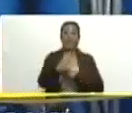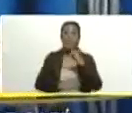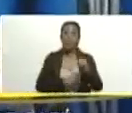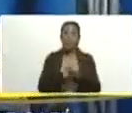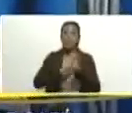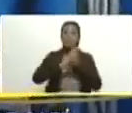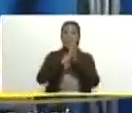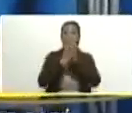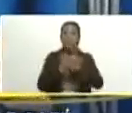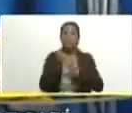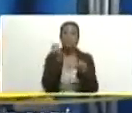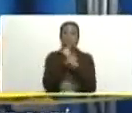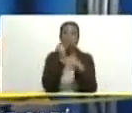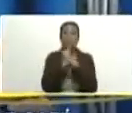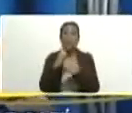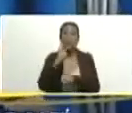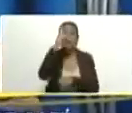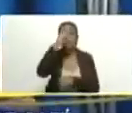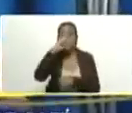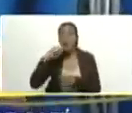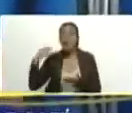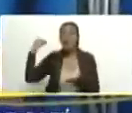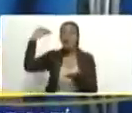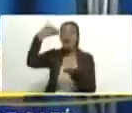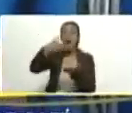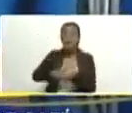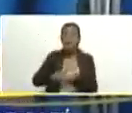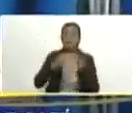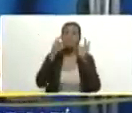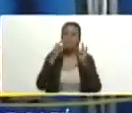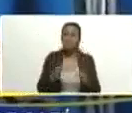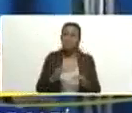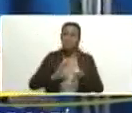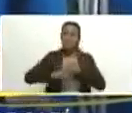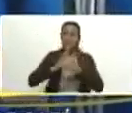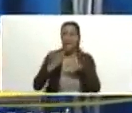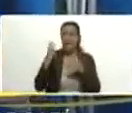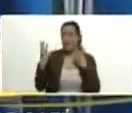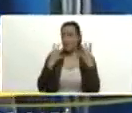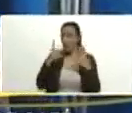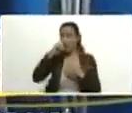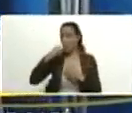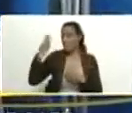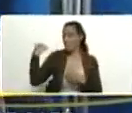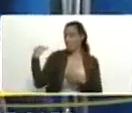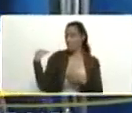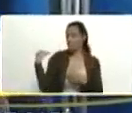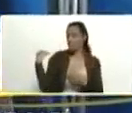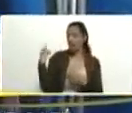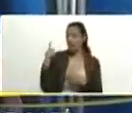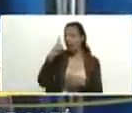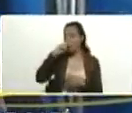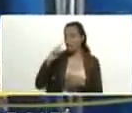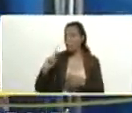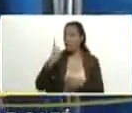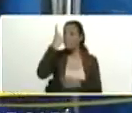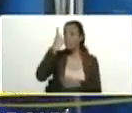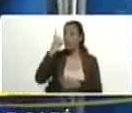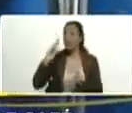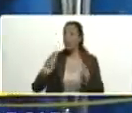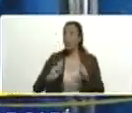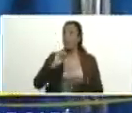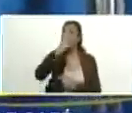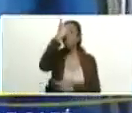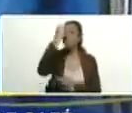culminación de un trabajo de más de un año. Realmente desde que terminó la feria del año pasado, el Encuentro Internacional de